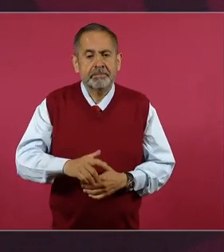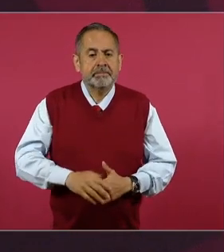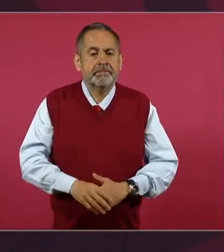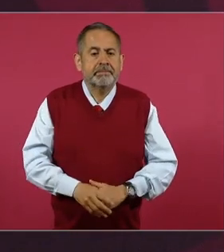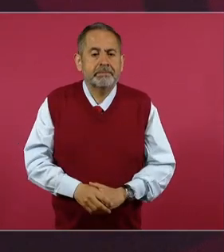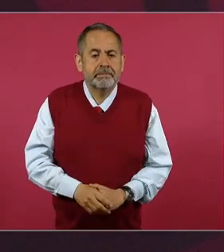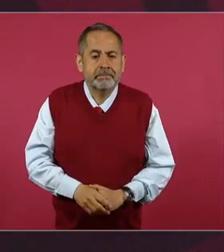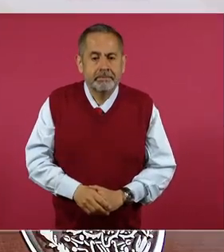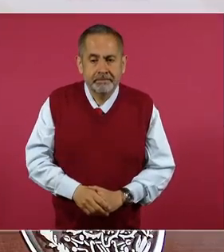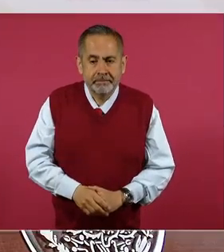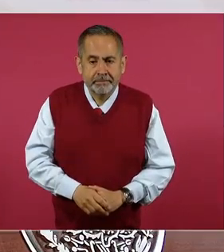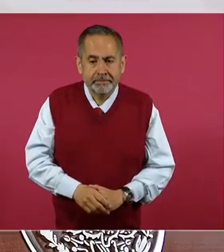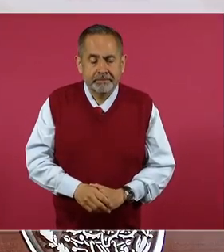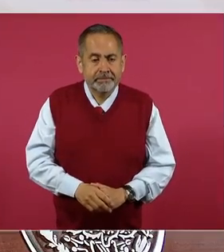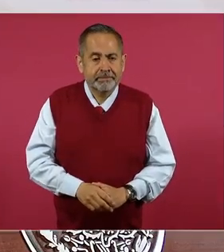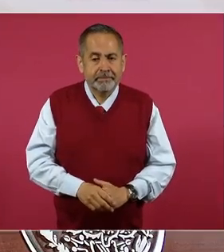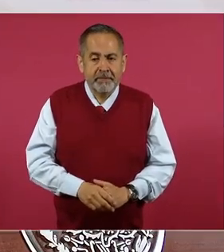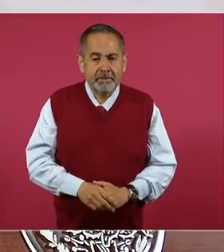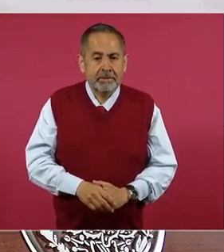Y yo